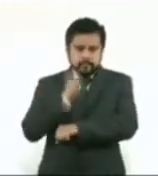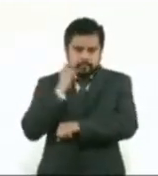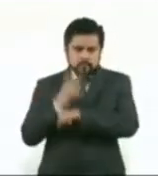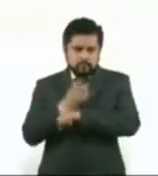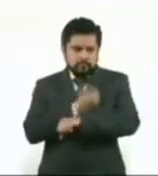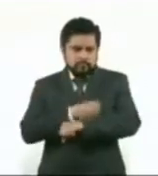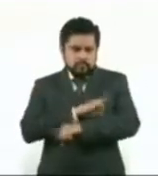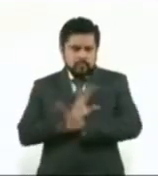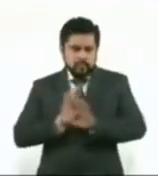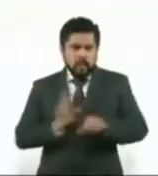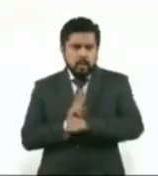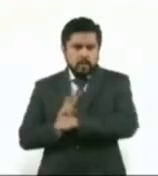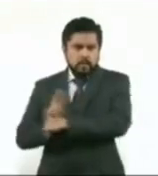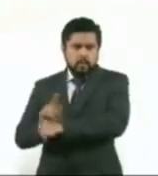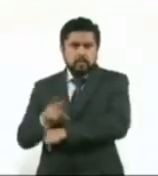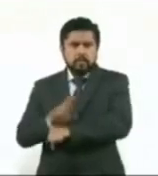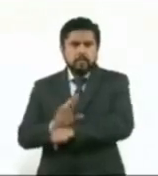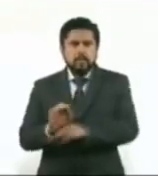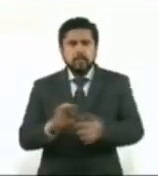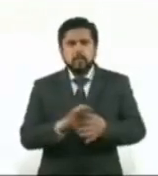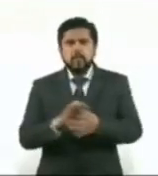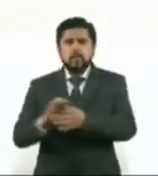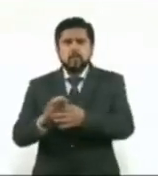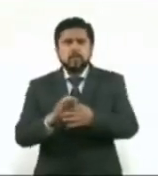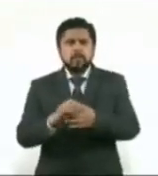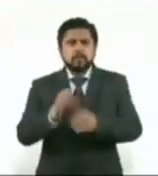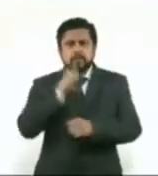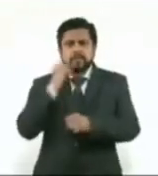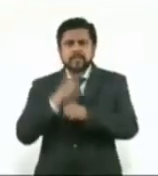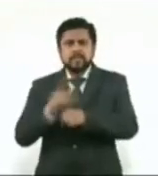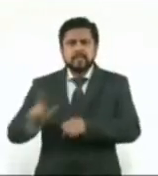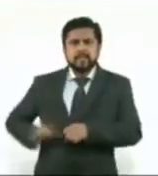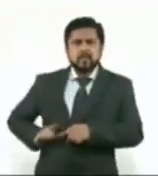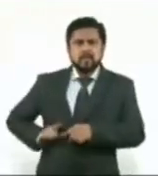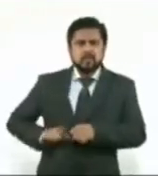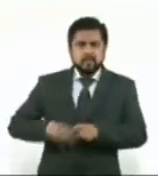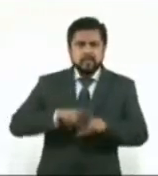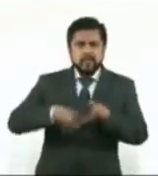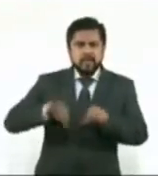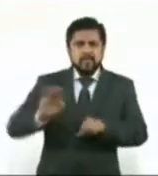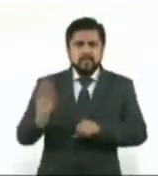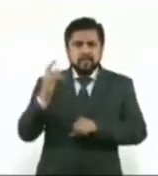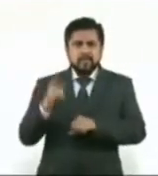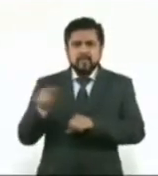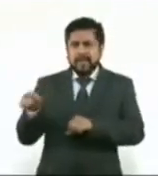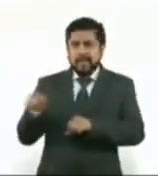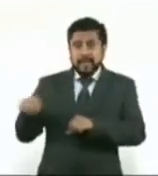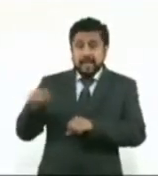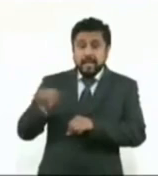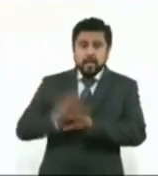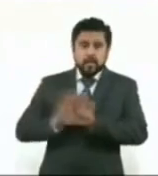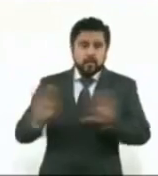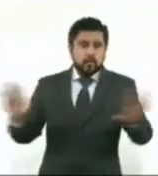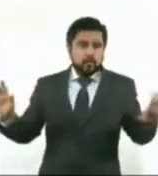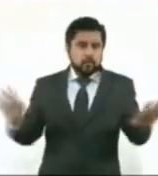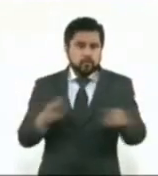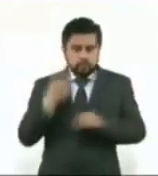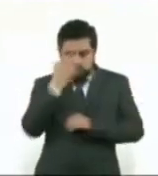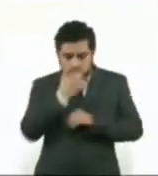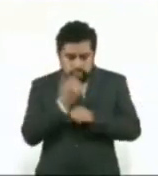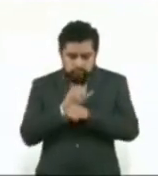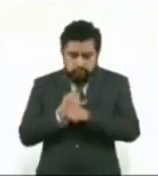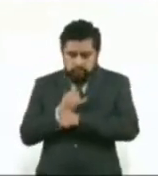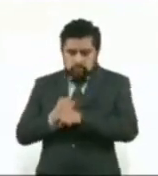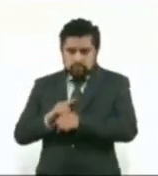Salud, pero sobre todo la coordinación también con la Secretaría de Salud del Gobierno de México. Ellos son los que hacen el análisis. Nosotros también